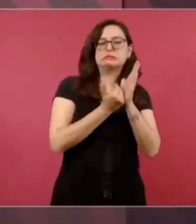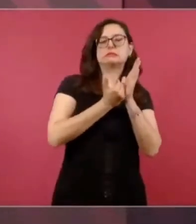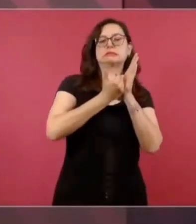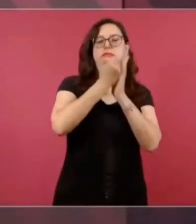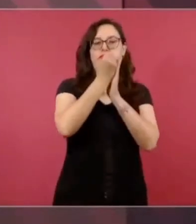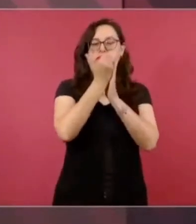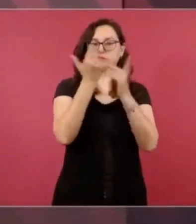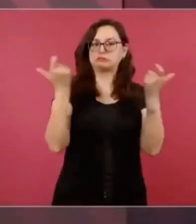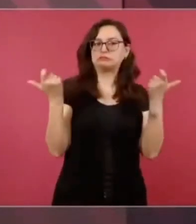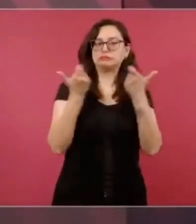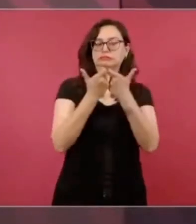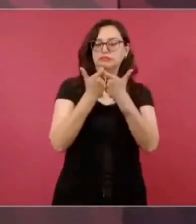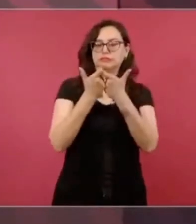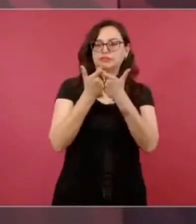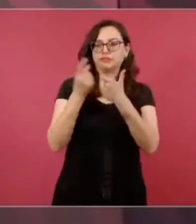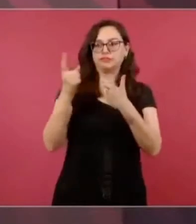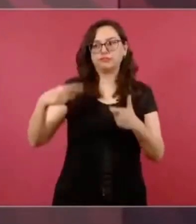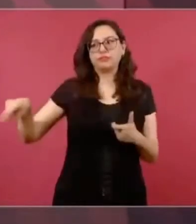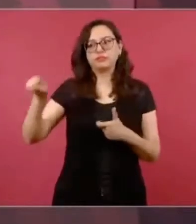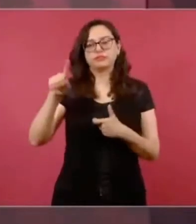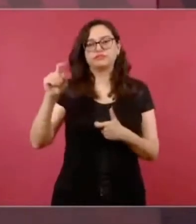porque los